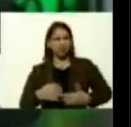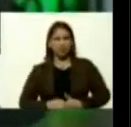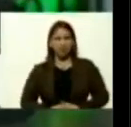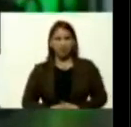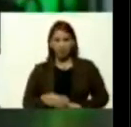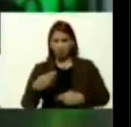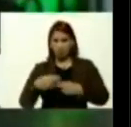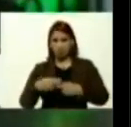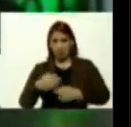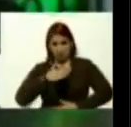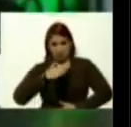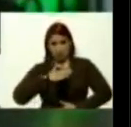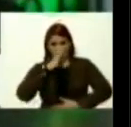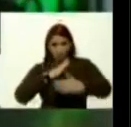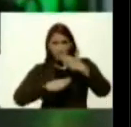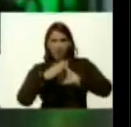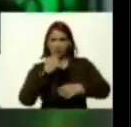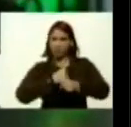humildes servidores que